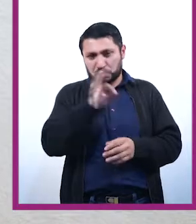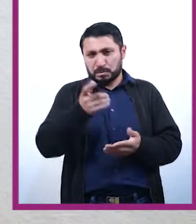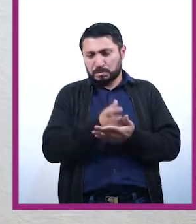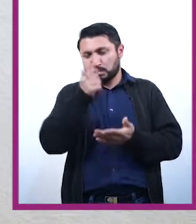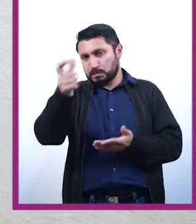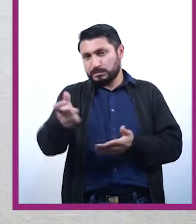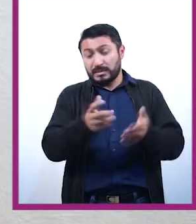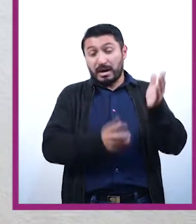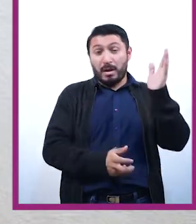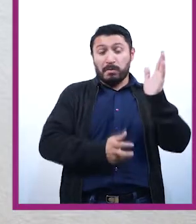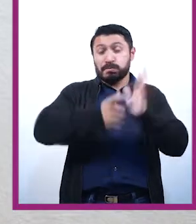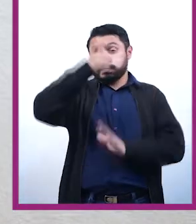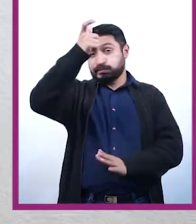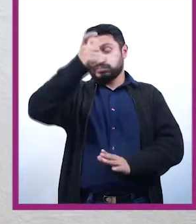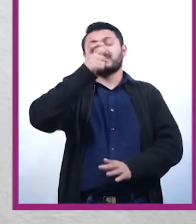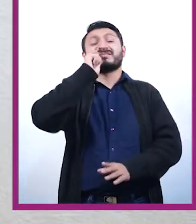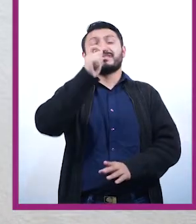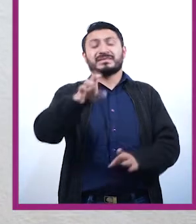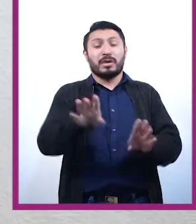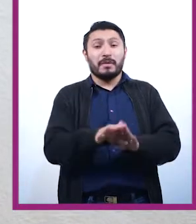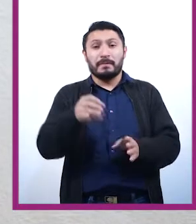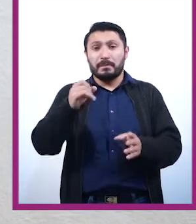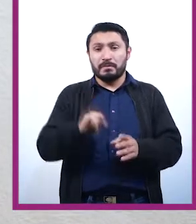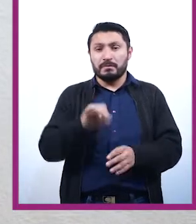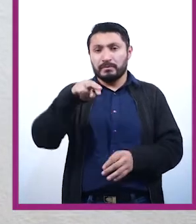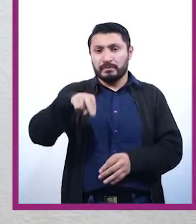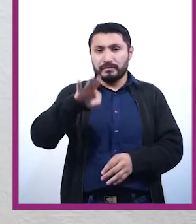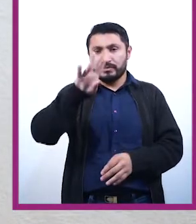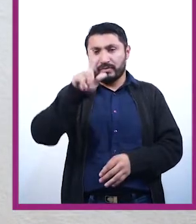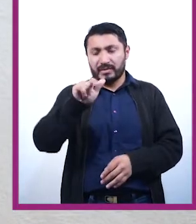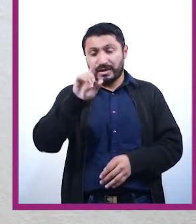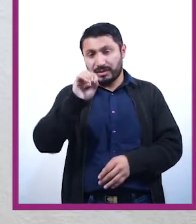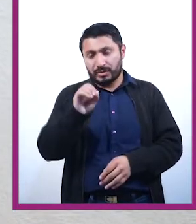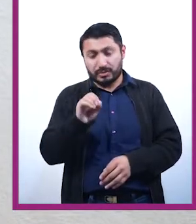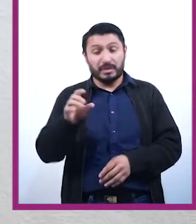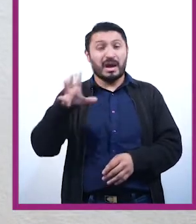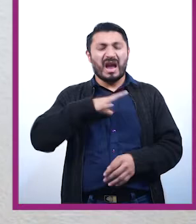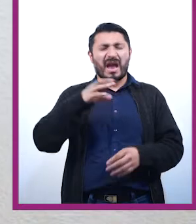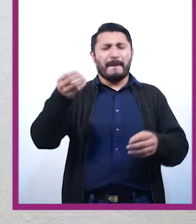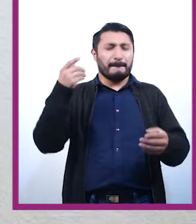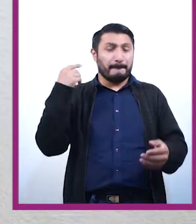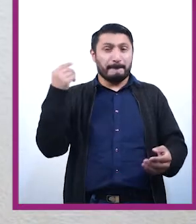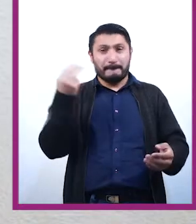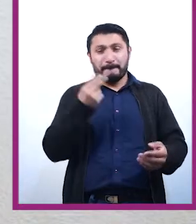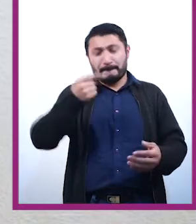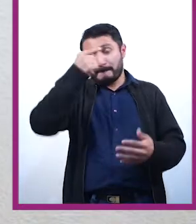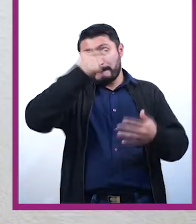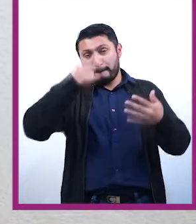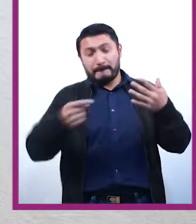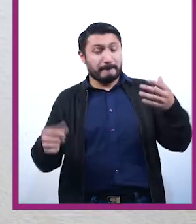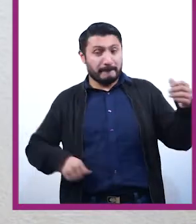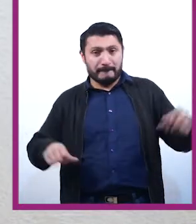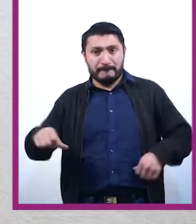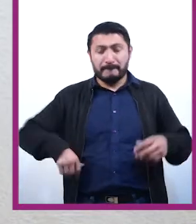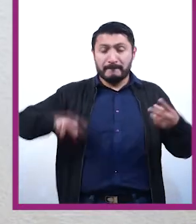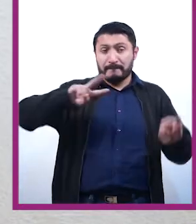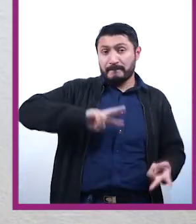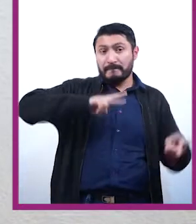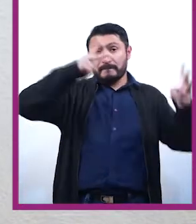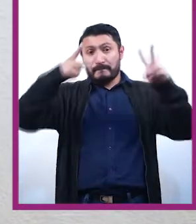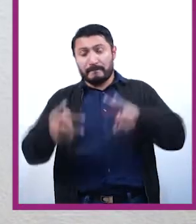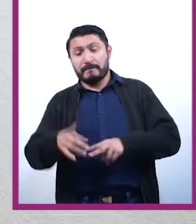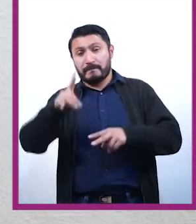ser extremadamente elevado, es decir, inflado. Había una fuerte demanda de acciones inversamente proporcional